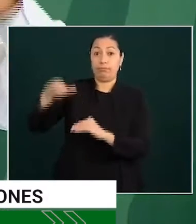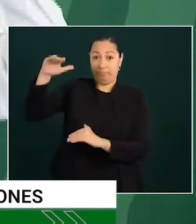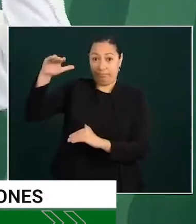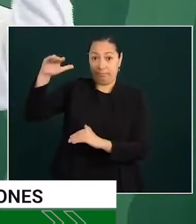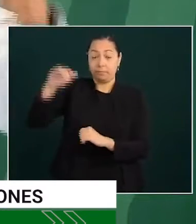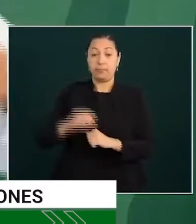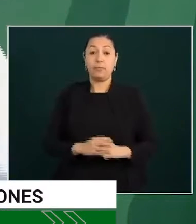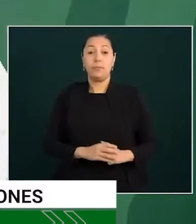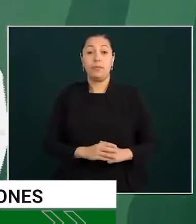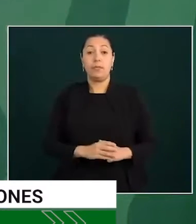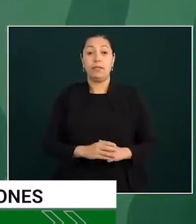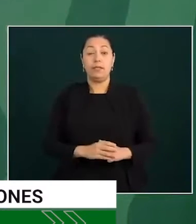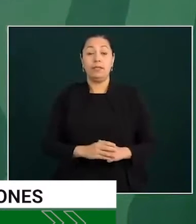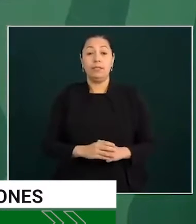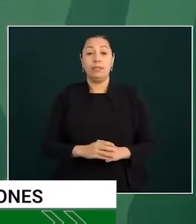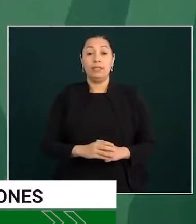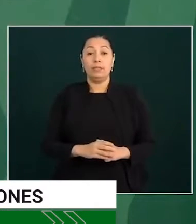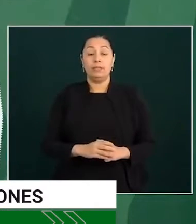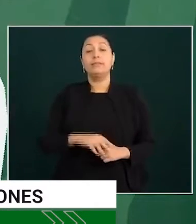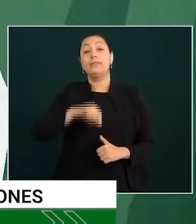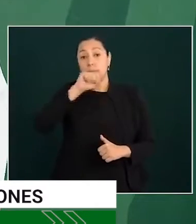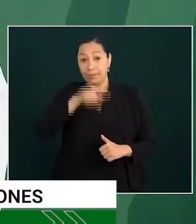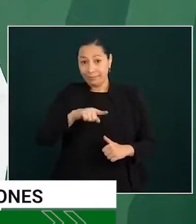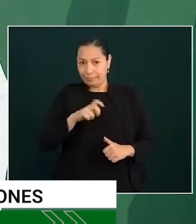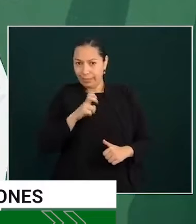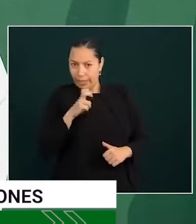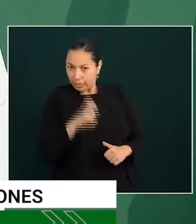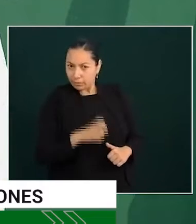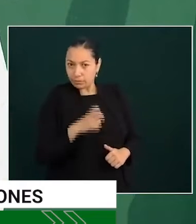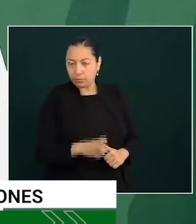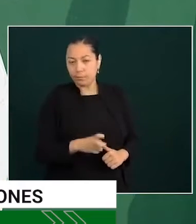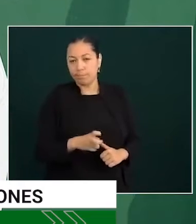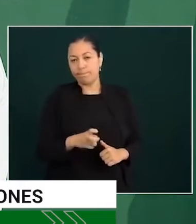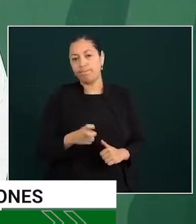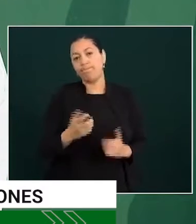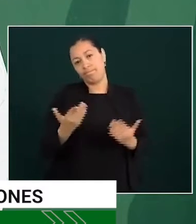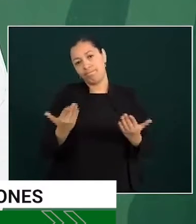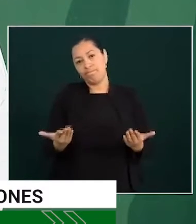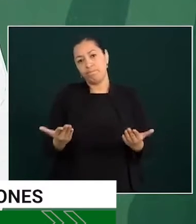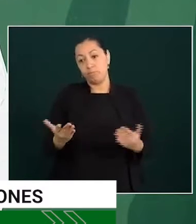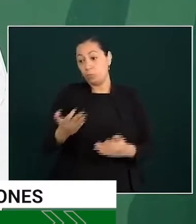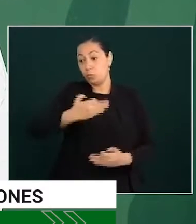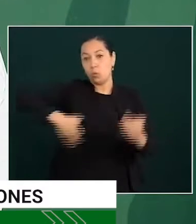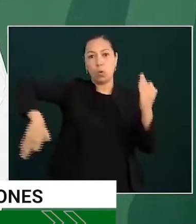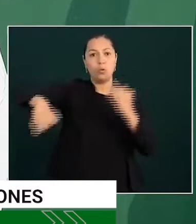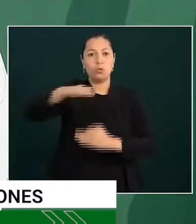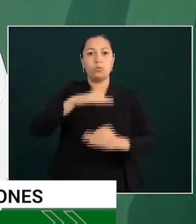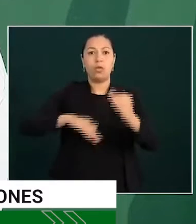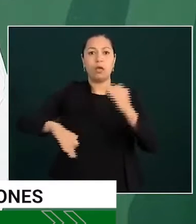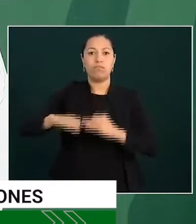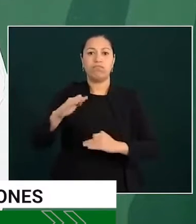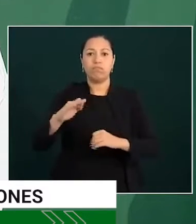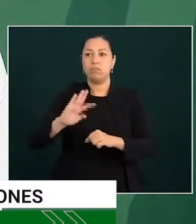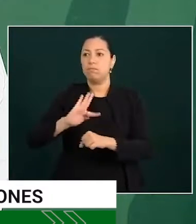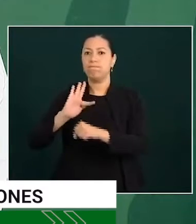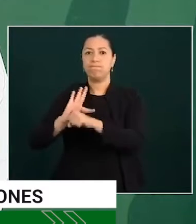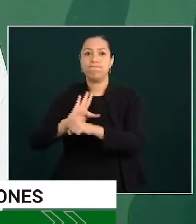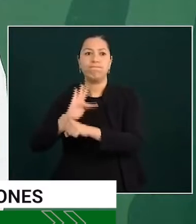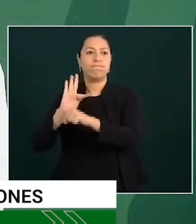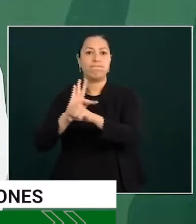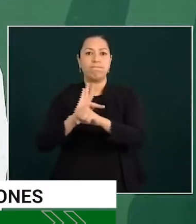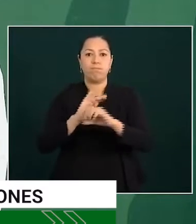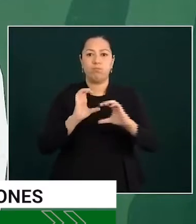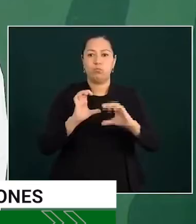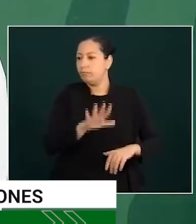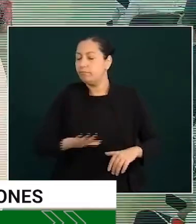están consultando las recomendaciones de organismos de salud internacionales sobre la vacunación contra COVID-19 para menores de edad. Y